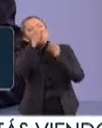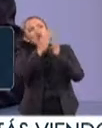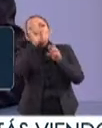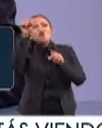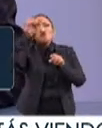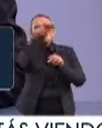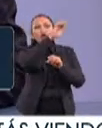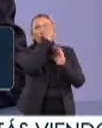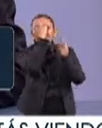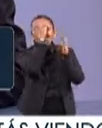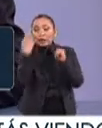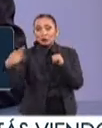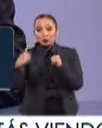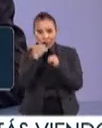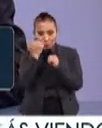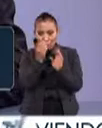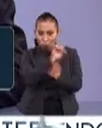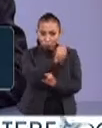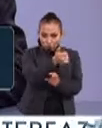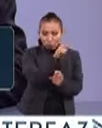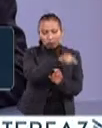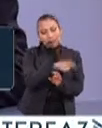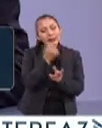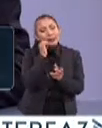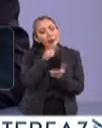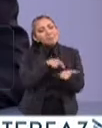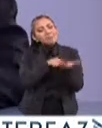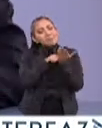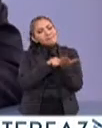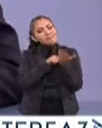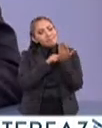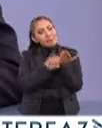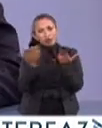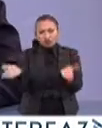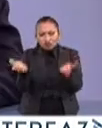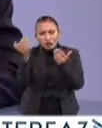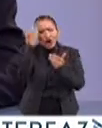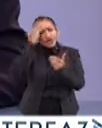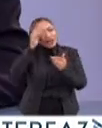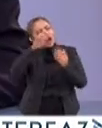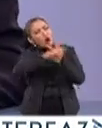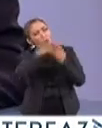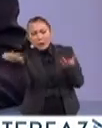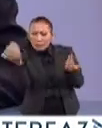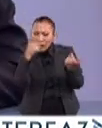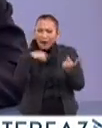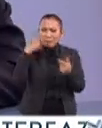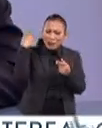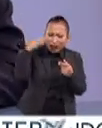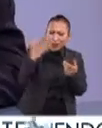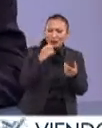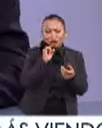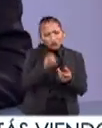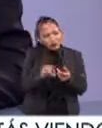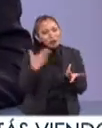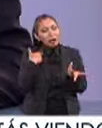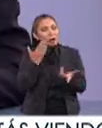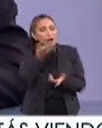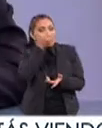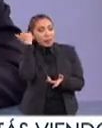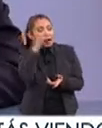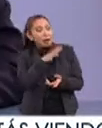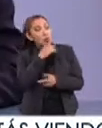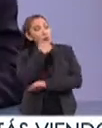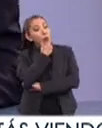mundo, también de sus estudiantes, y desde siempre nos alentó a viajar y a conocer cosas que no teníamos idea que